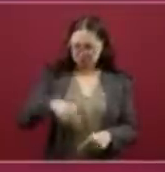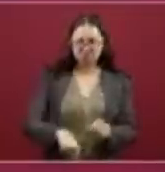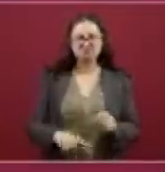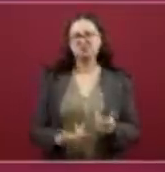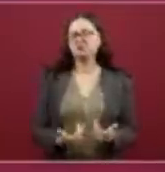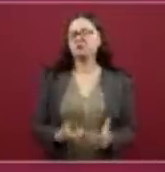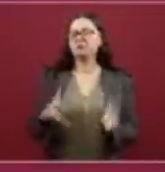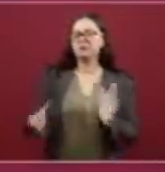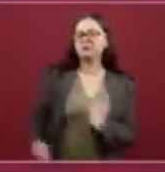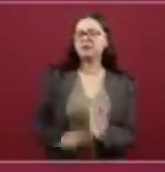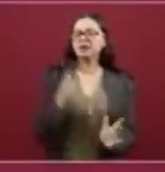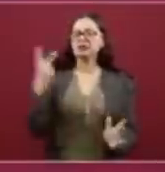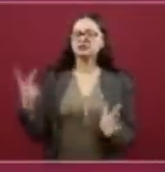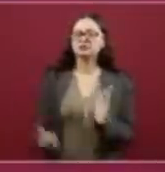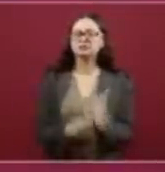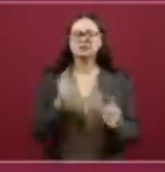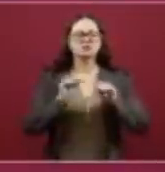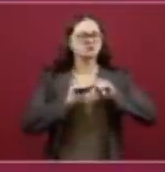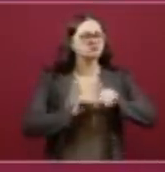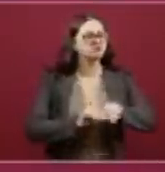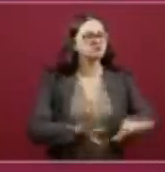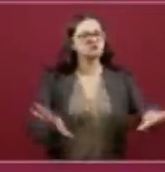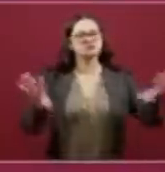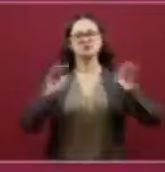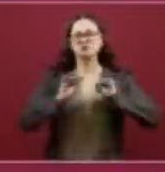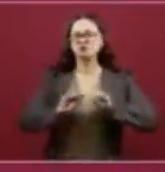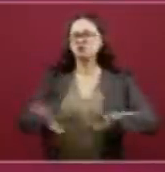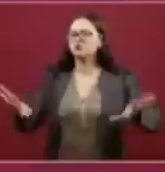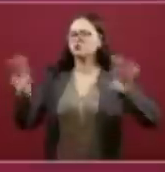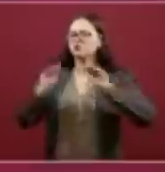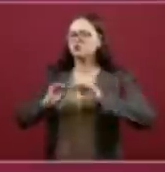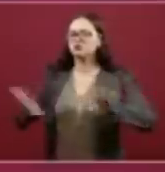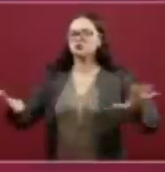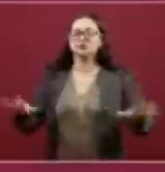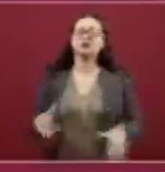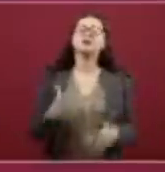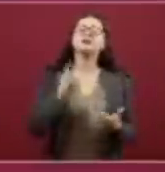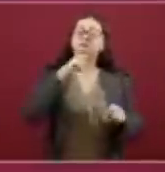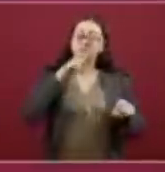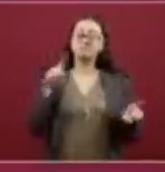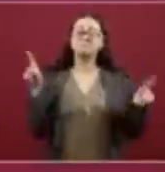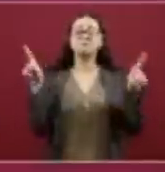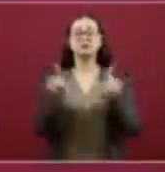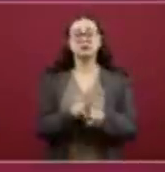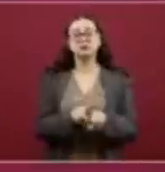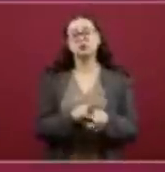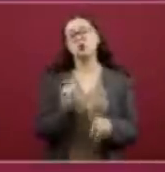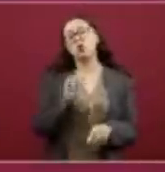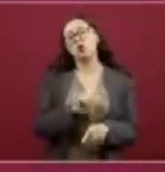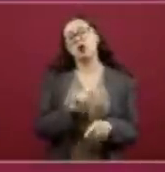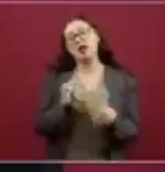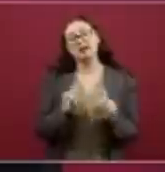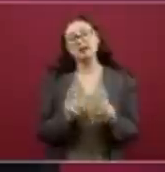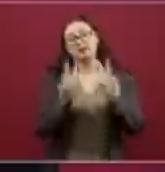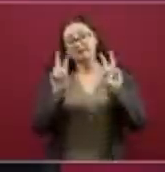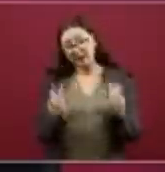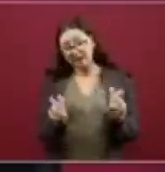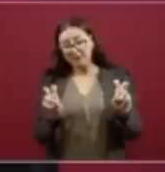se van a hacer públicos y también que se sepa, en los temas en que haya